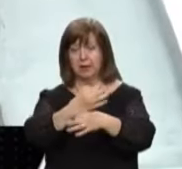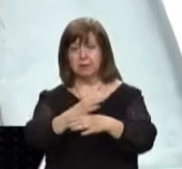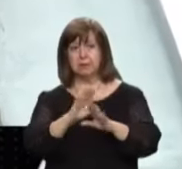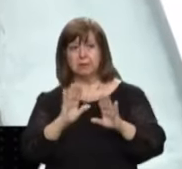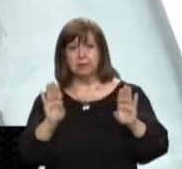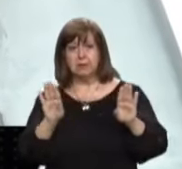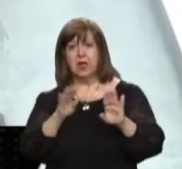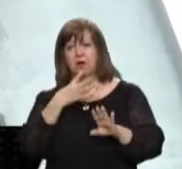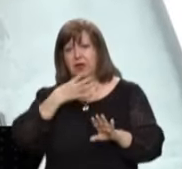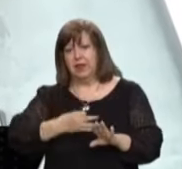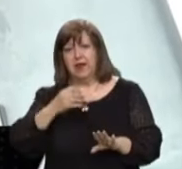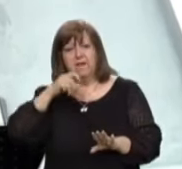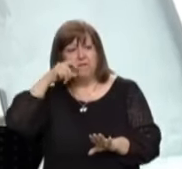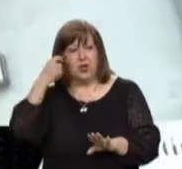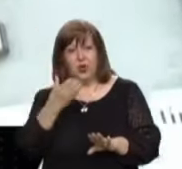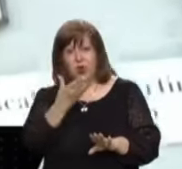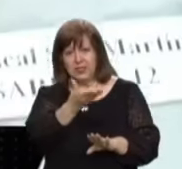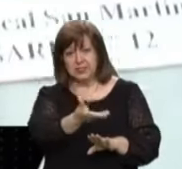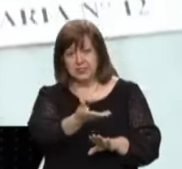totalmente bochornoso